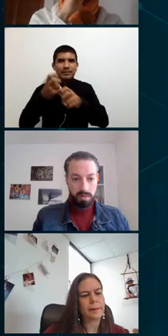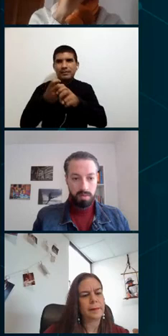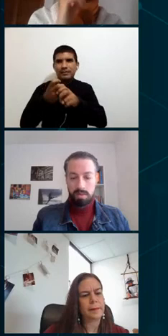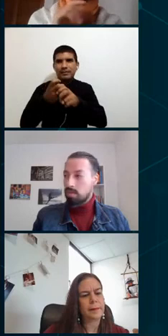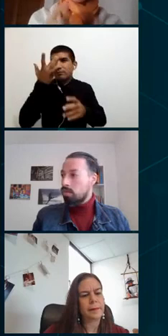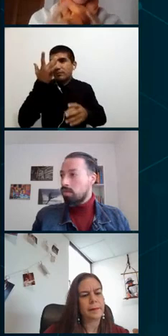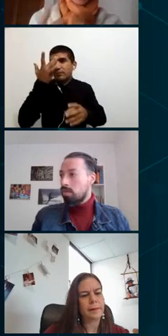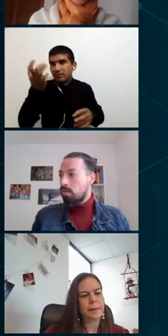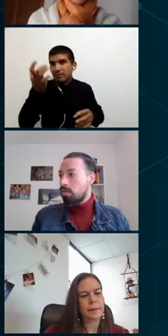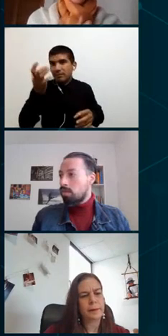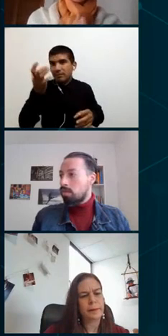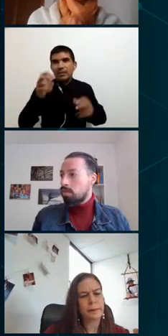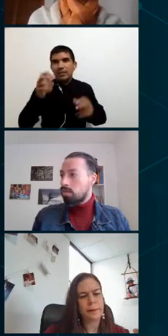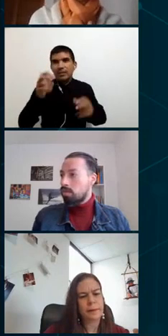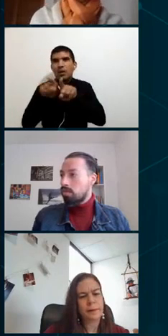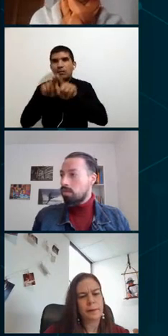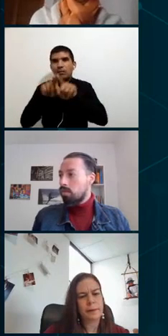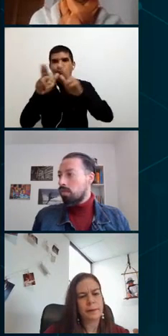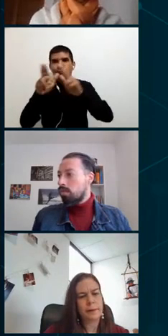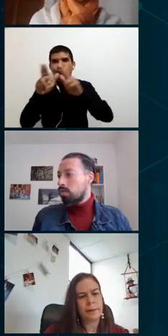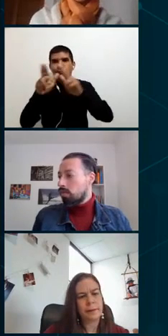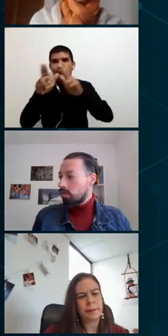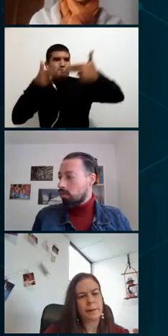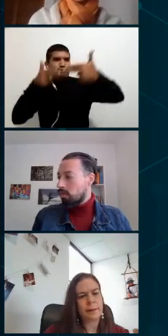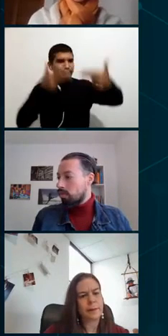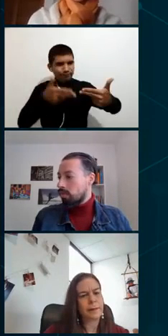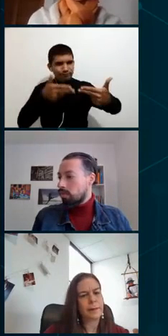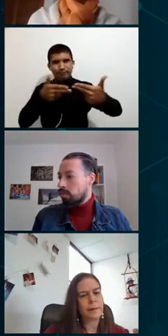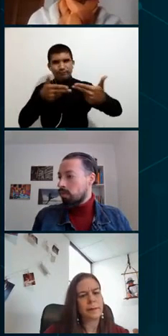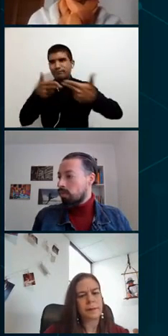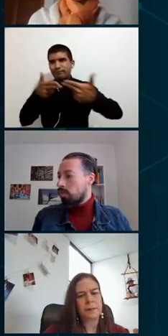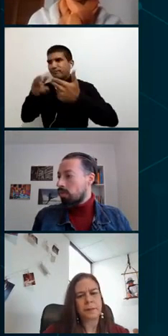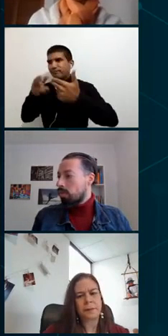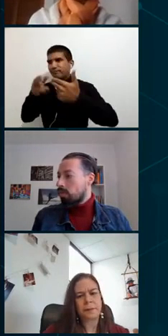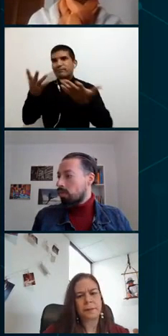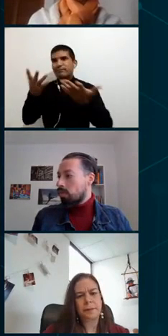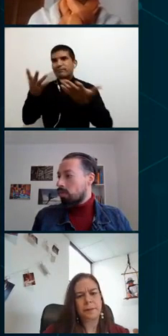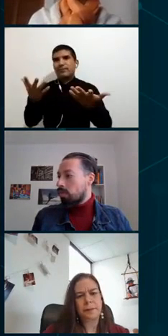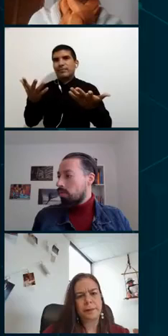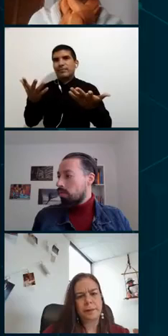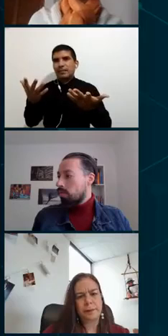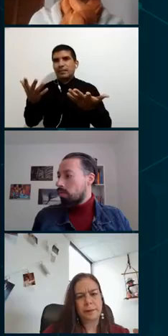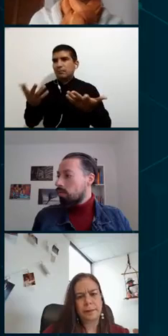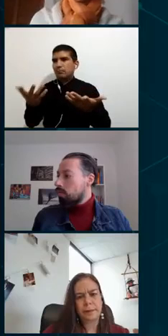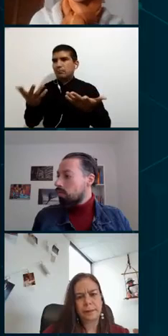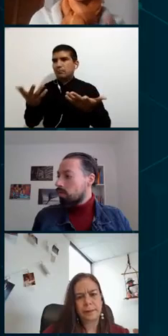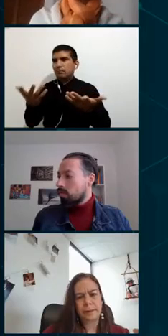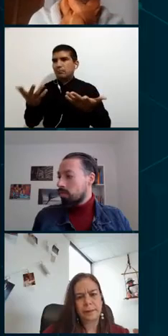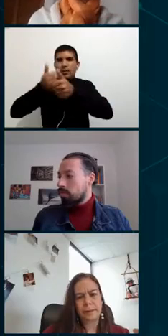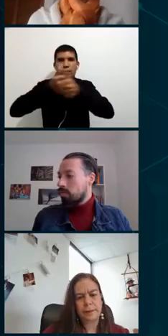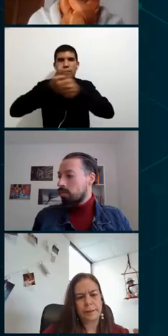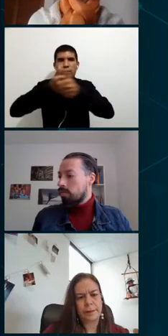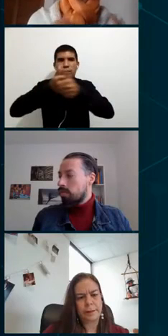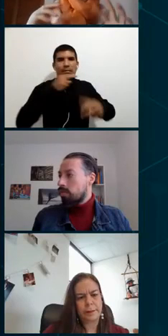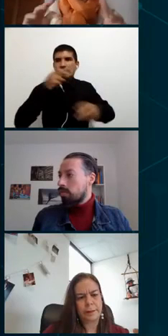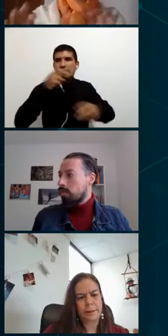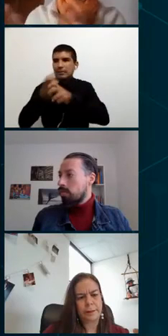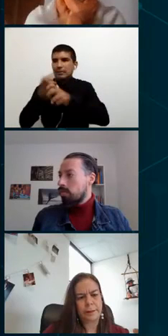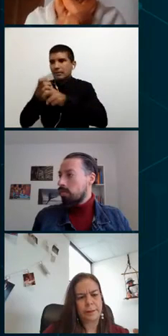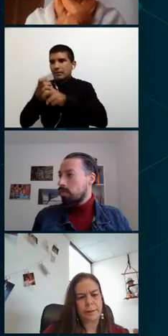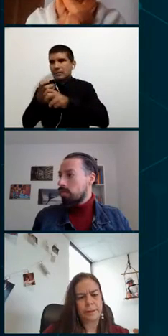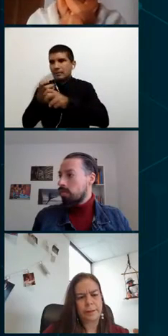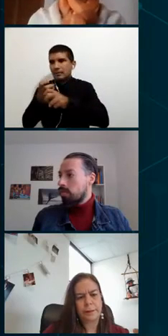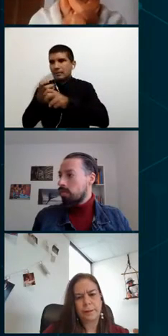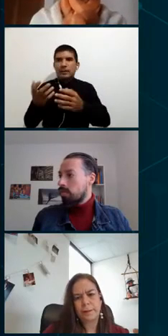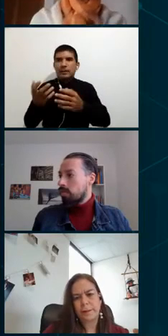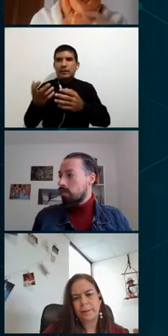perder la traducción que nos están haciendo del lenguaje de señas. Entonces, por eso todo el tiempo vamos a hacer nosotros las